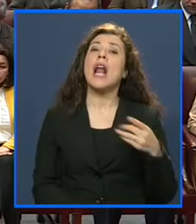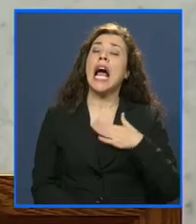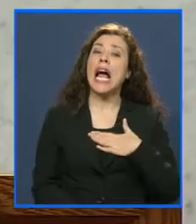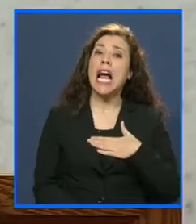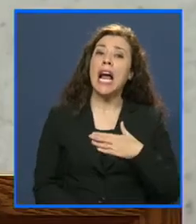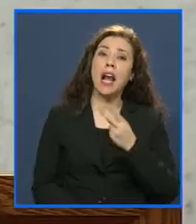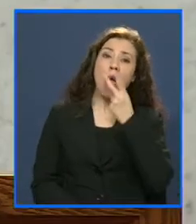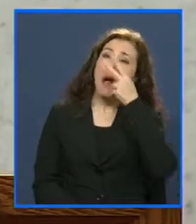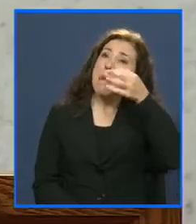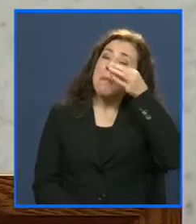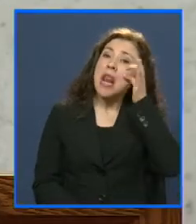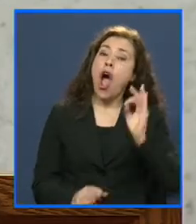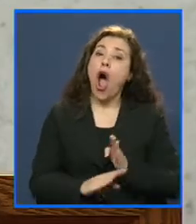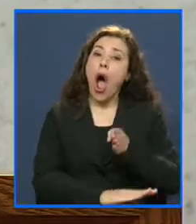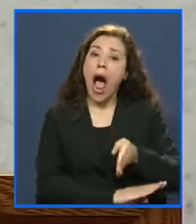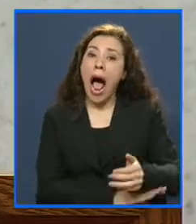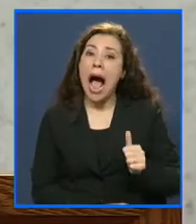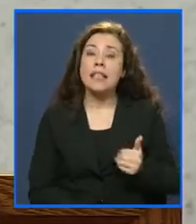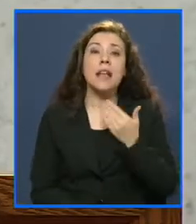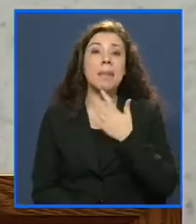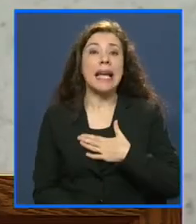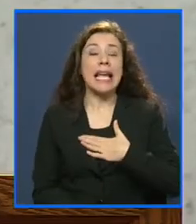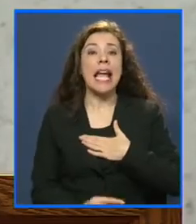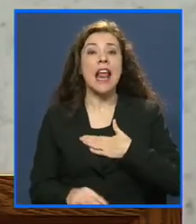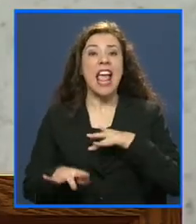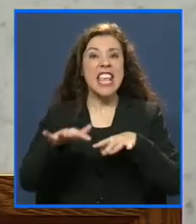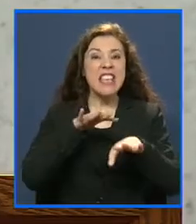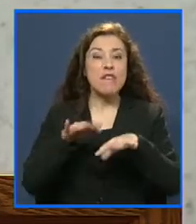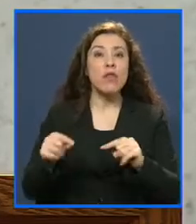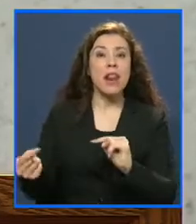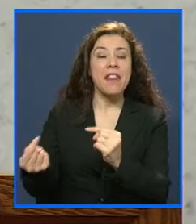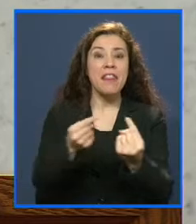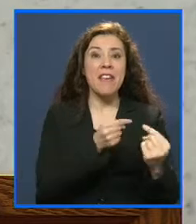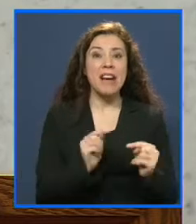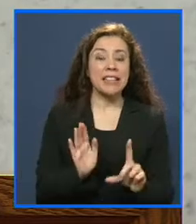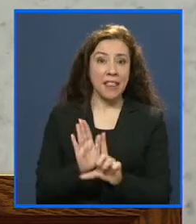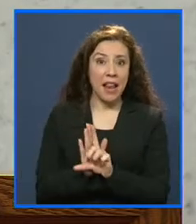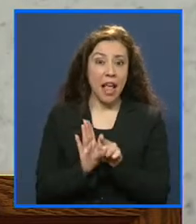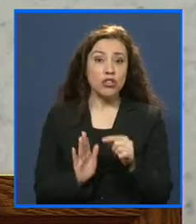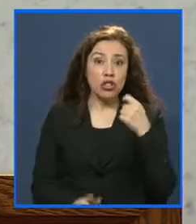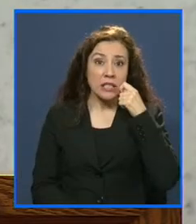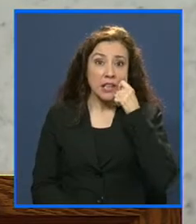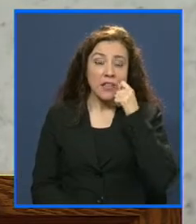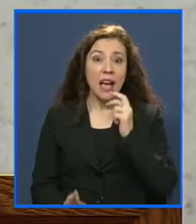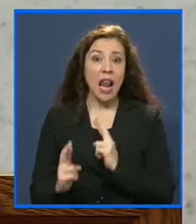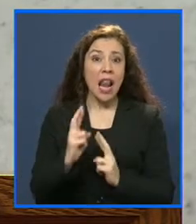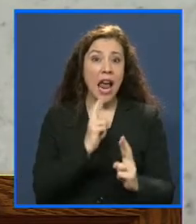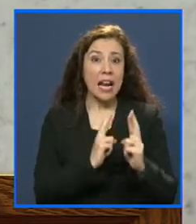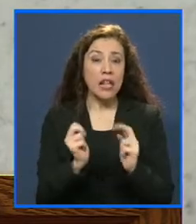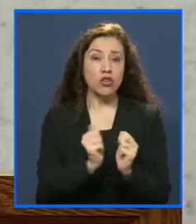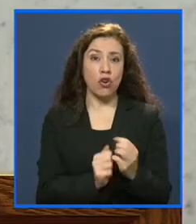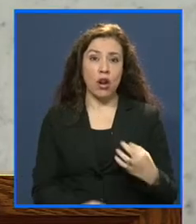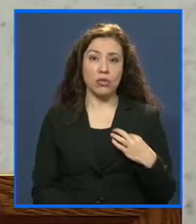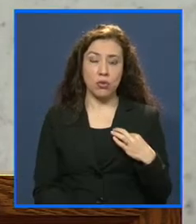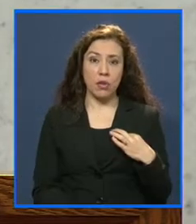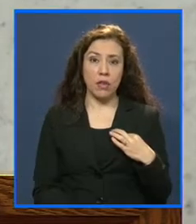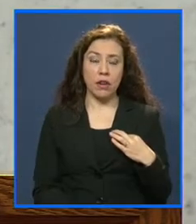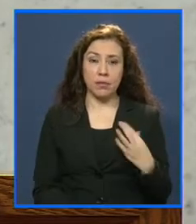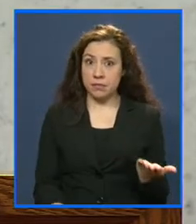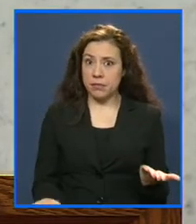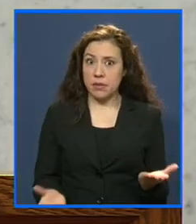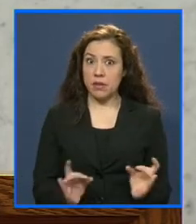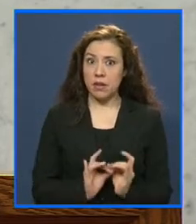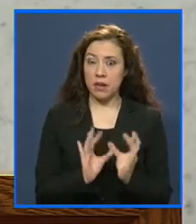ver o asistir sino incidir en el debate legislativo de eso se trata la vinculación con la ciudadanía sin duda